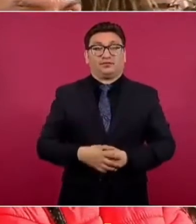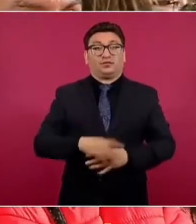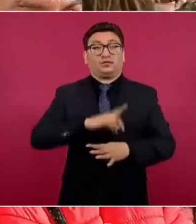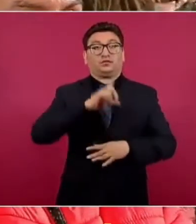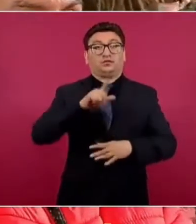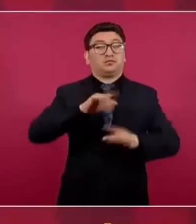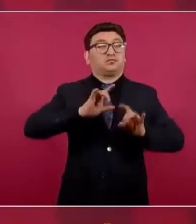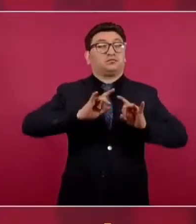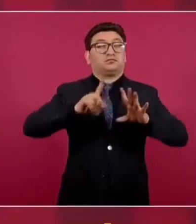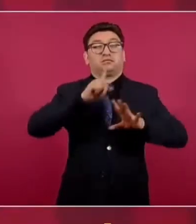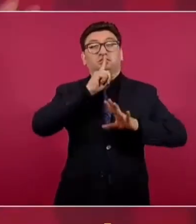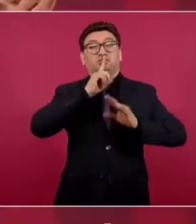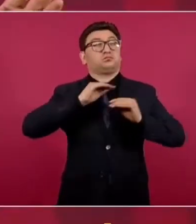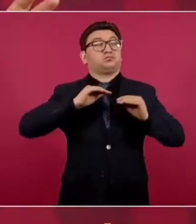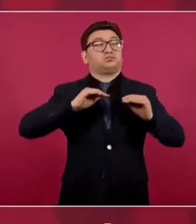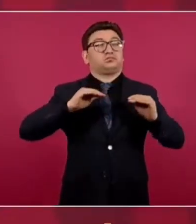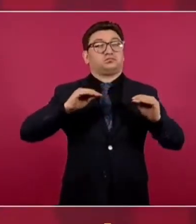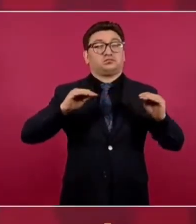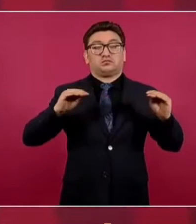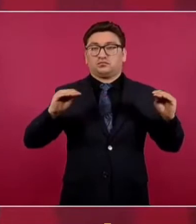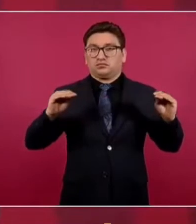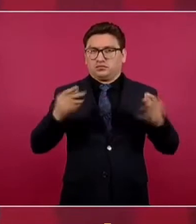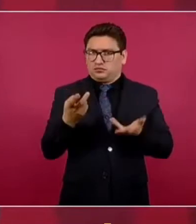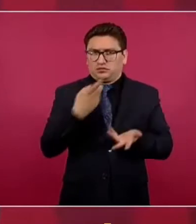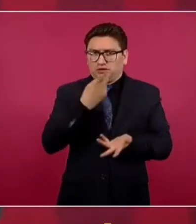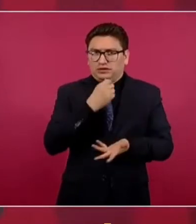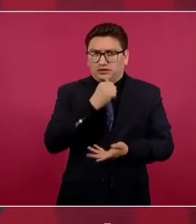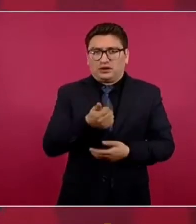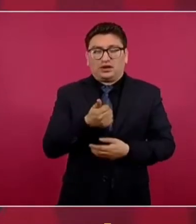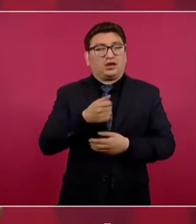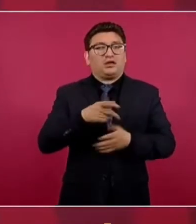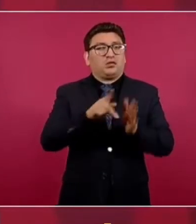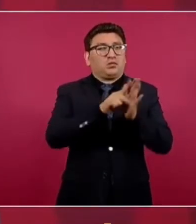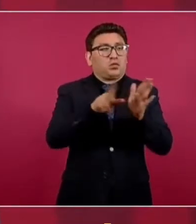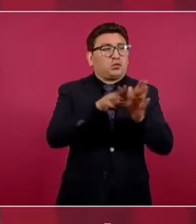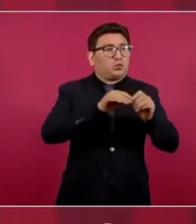Silencio. De eso no se habla en los medios,